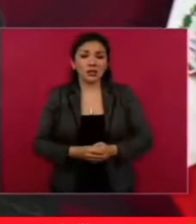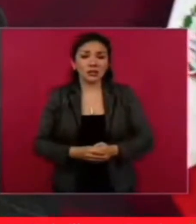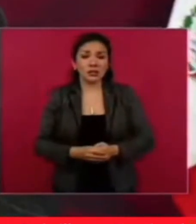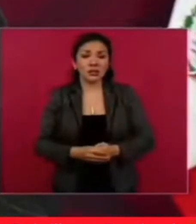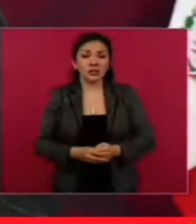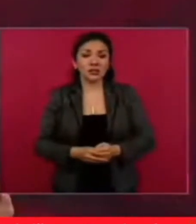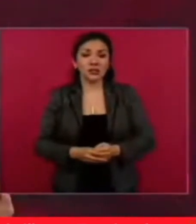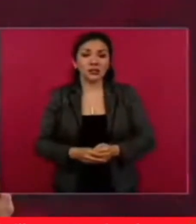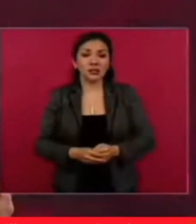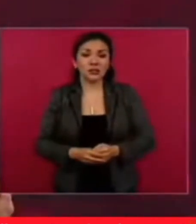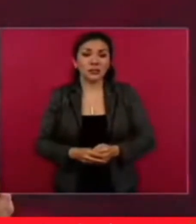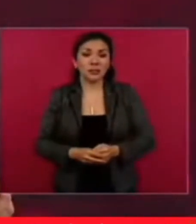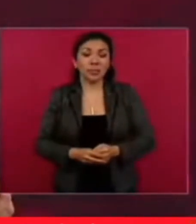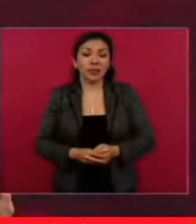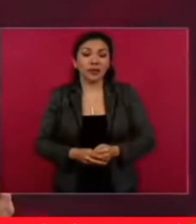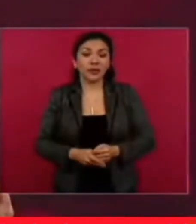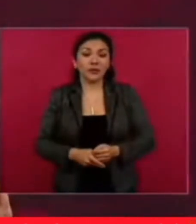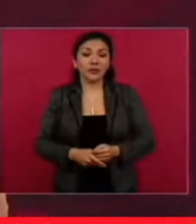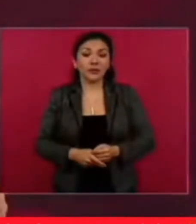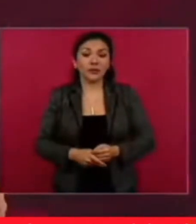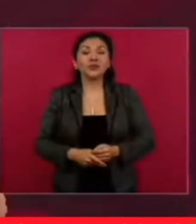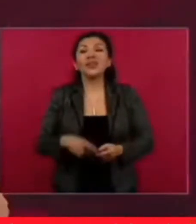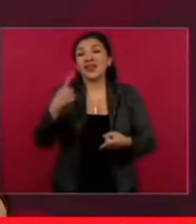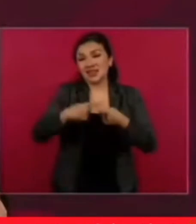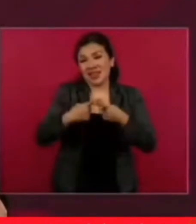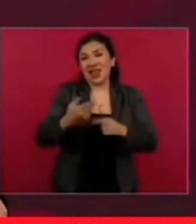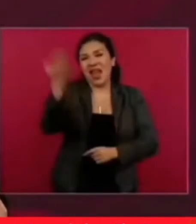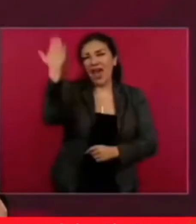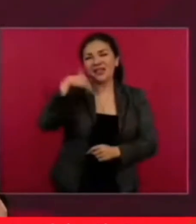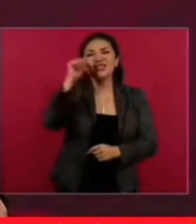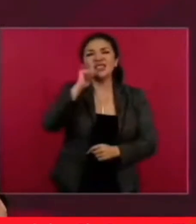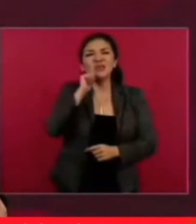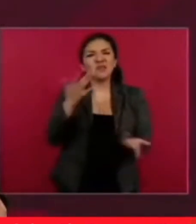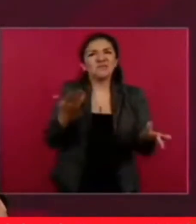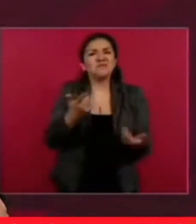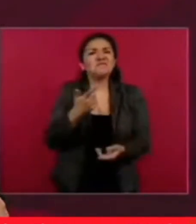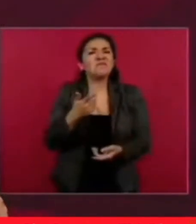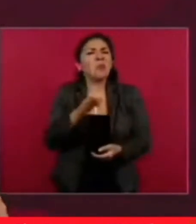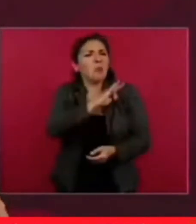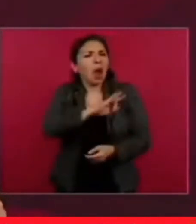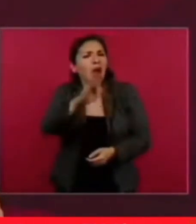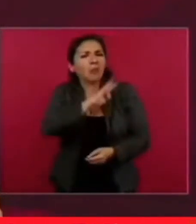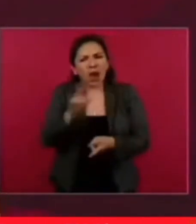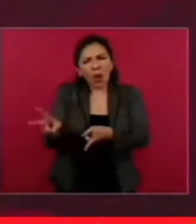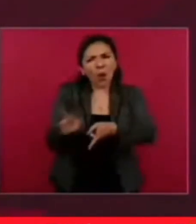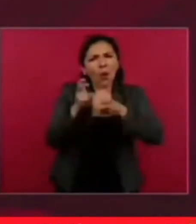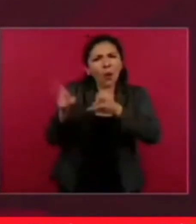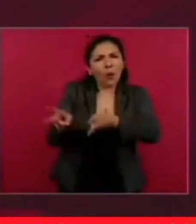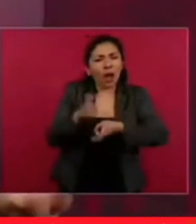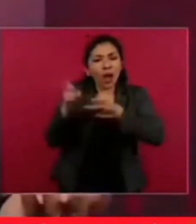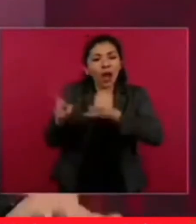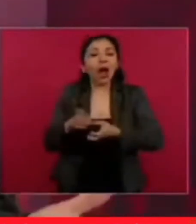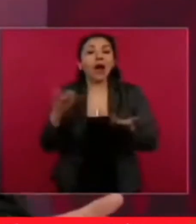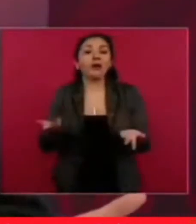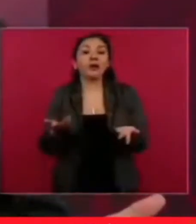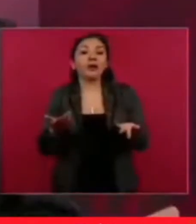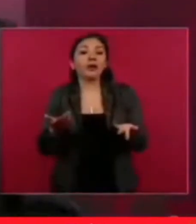Los que se dedicaban a robar, los que